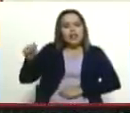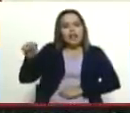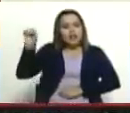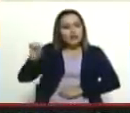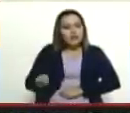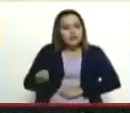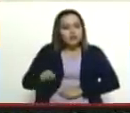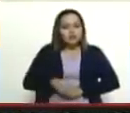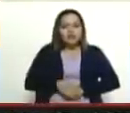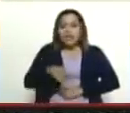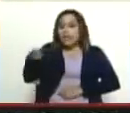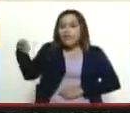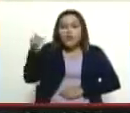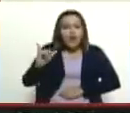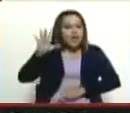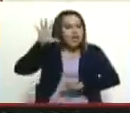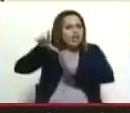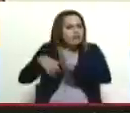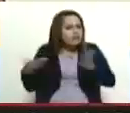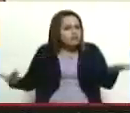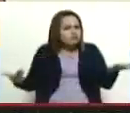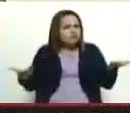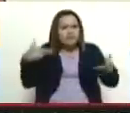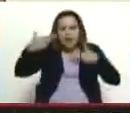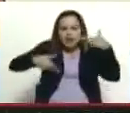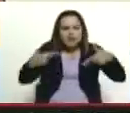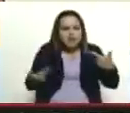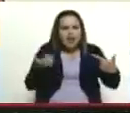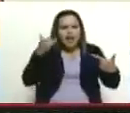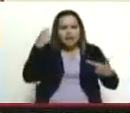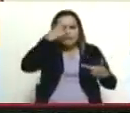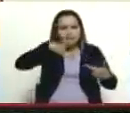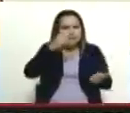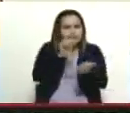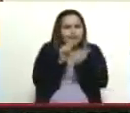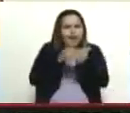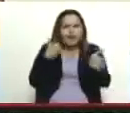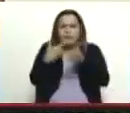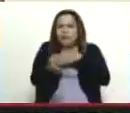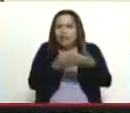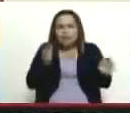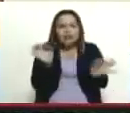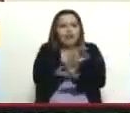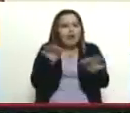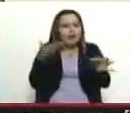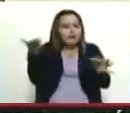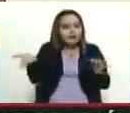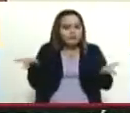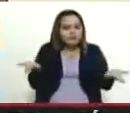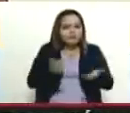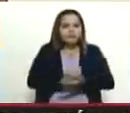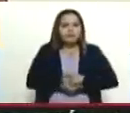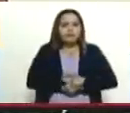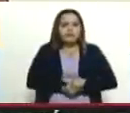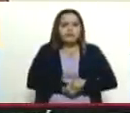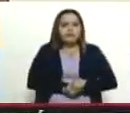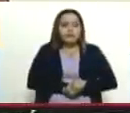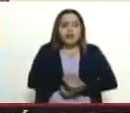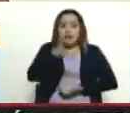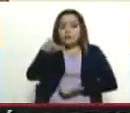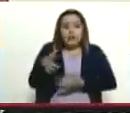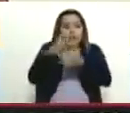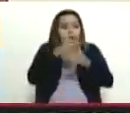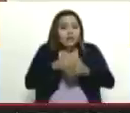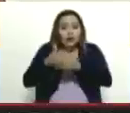Son así de ladrones, son descarados, no les importa para nada. Mire, los gringos nunca